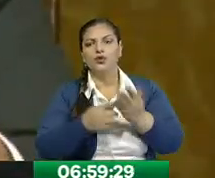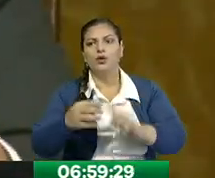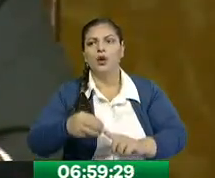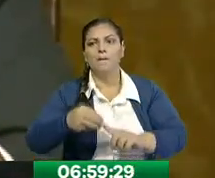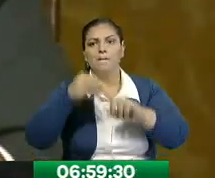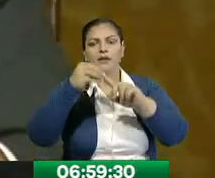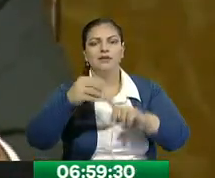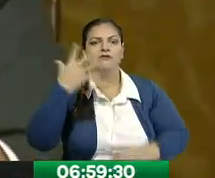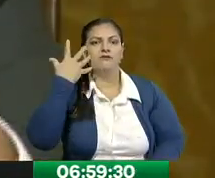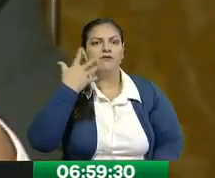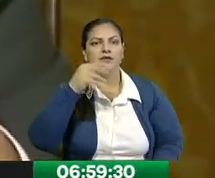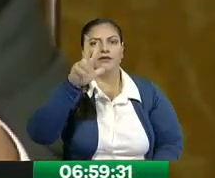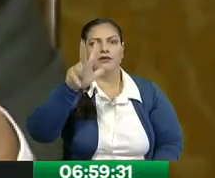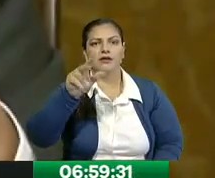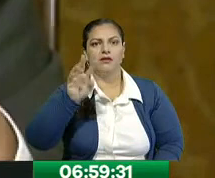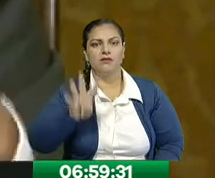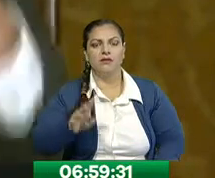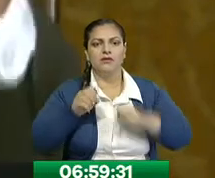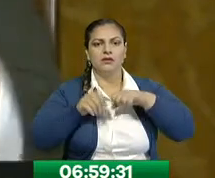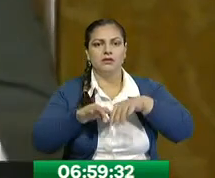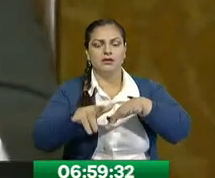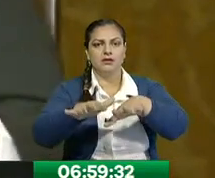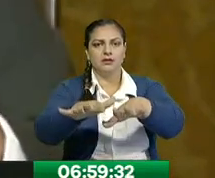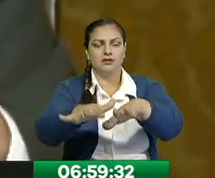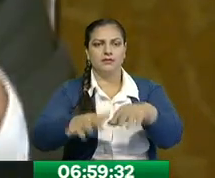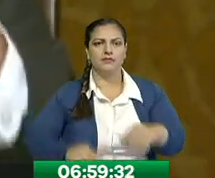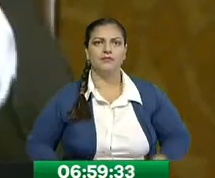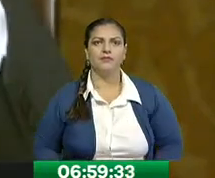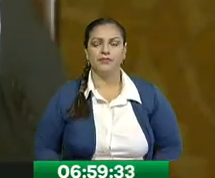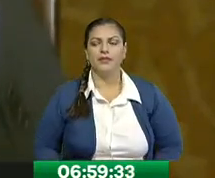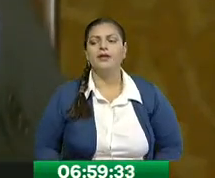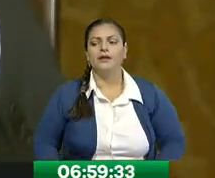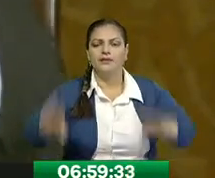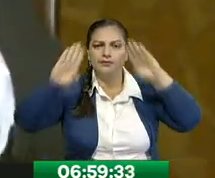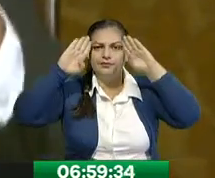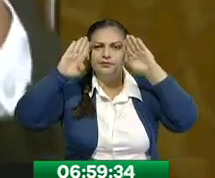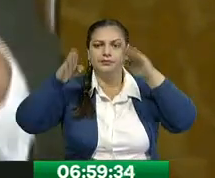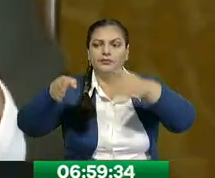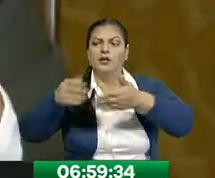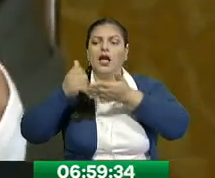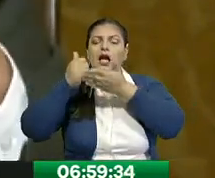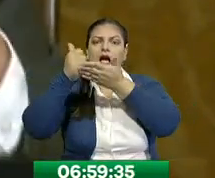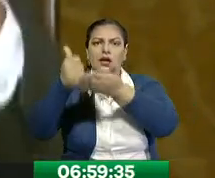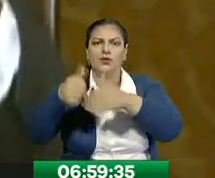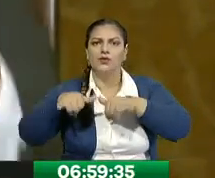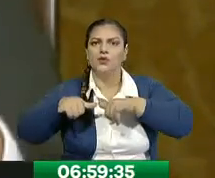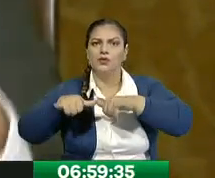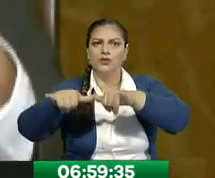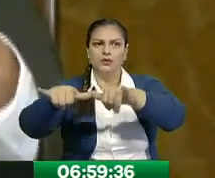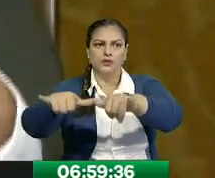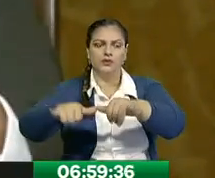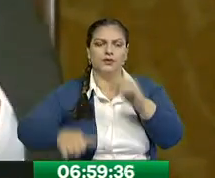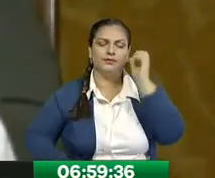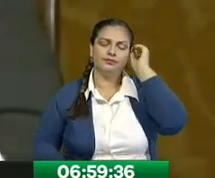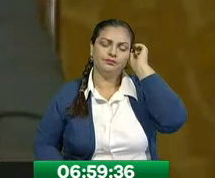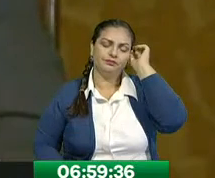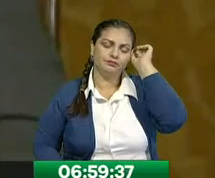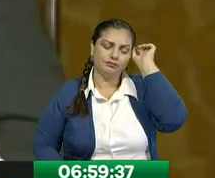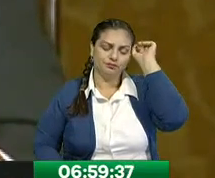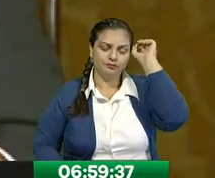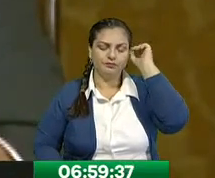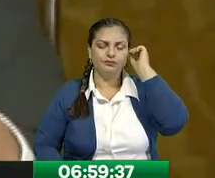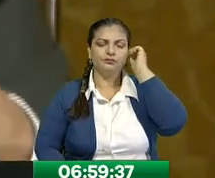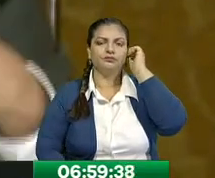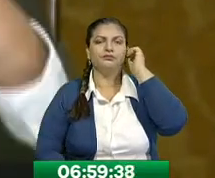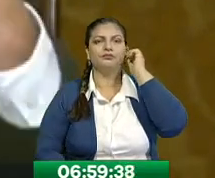como Ecuador es que este mecanismo continúe, que sigan, si se pudiera establecer inclusive una periodicidad para reuniones,